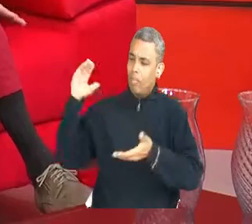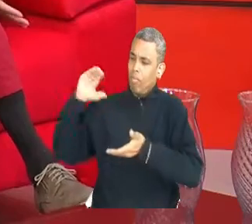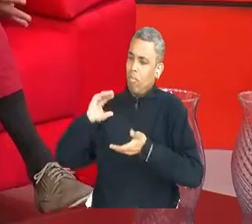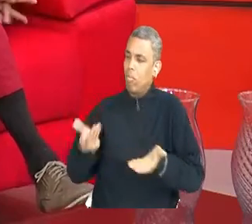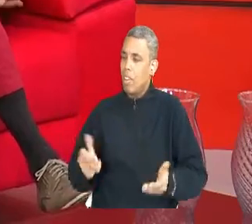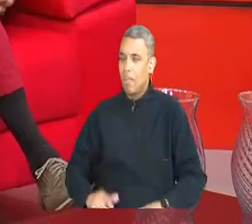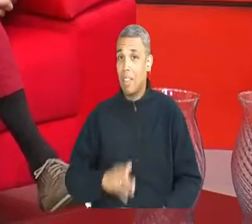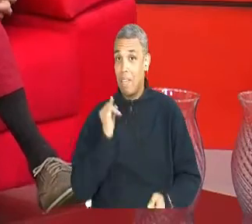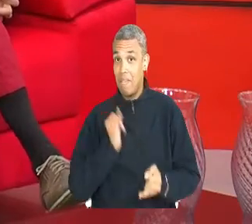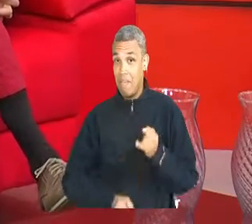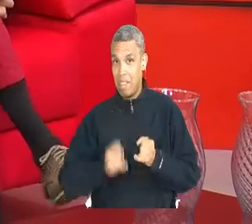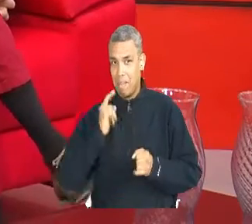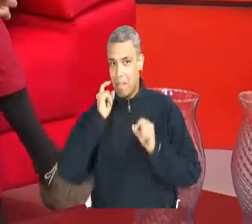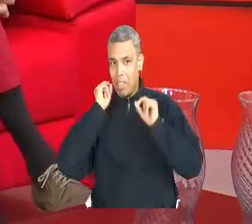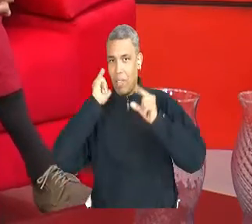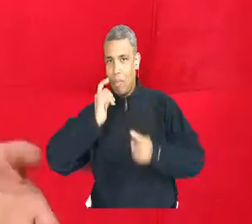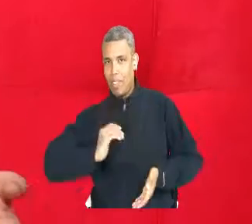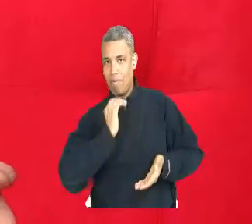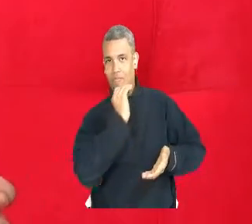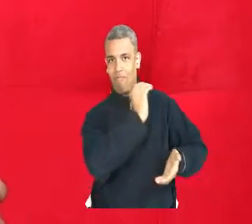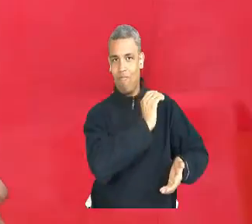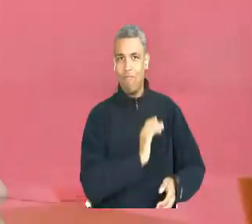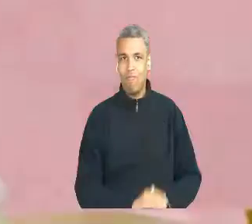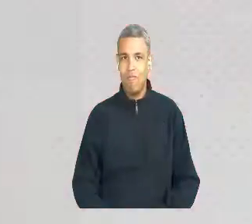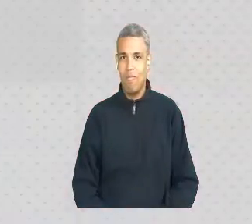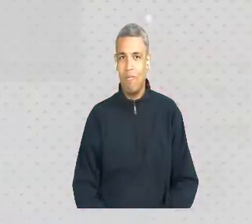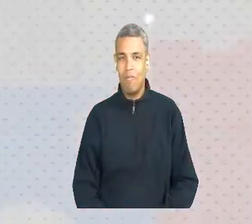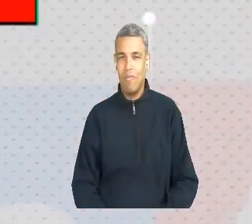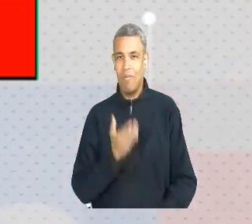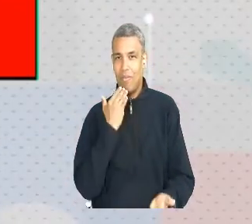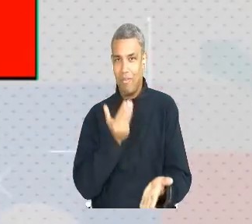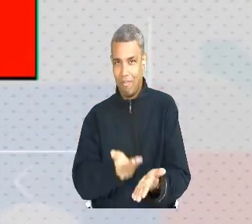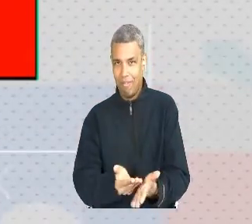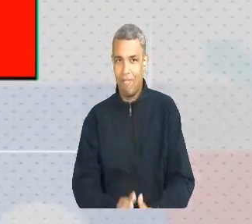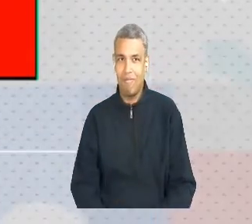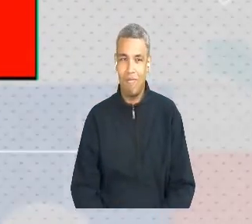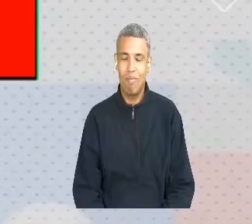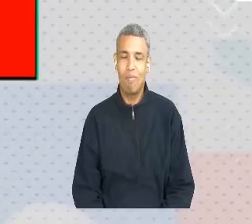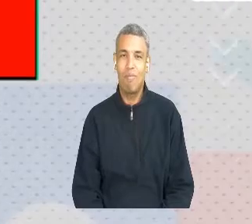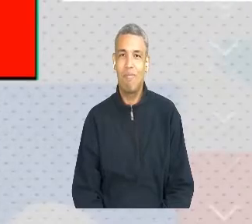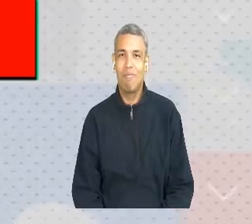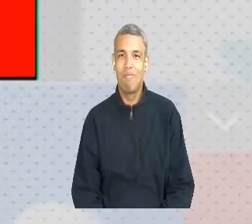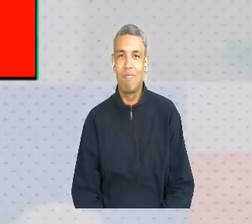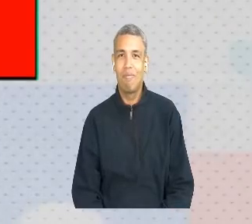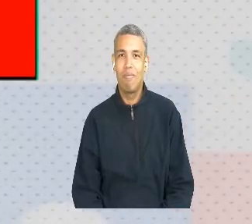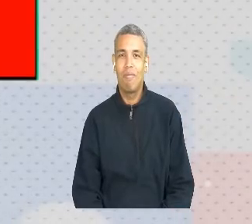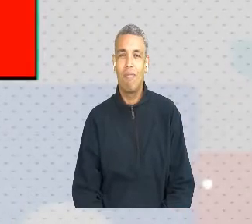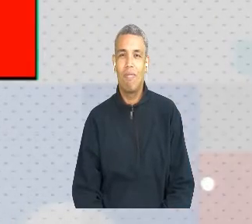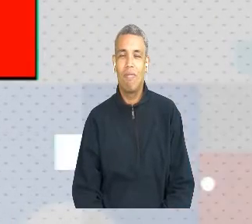bueno eso fue todo por hoy gracias y más